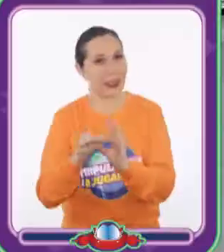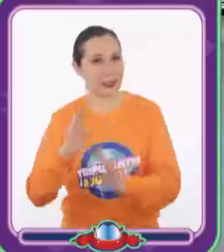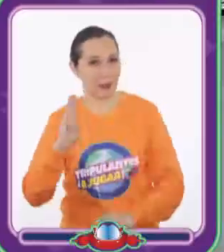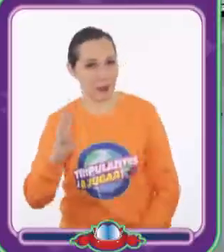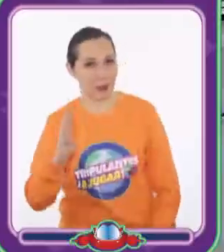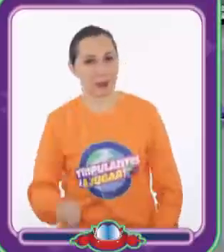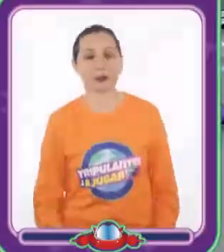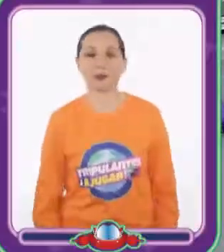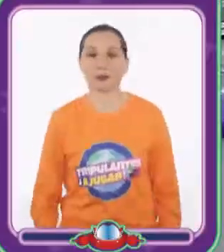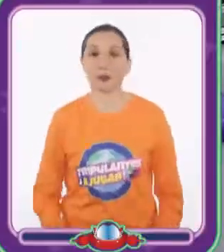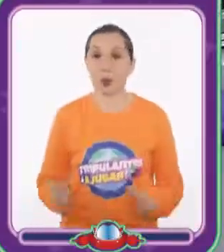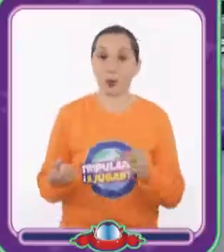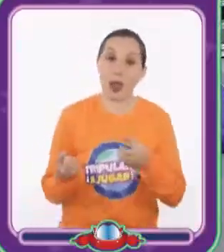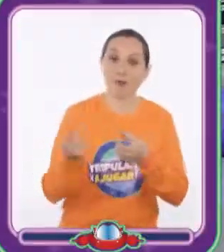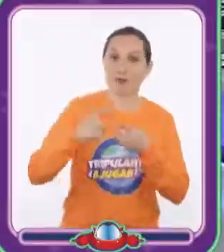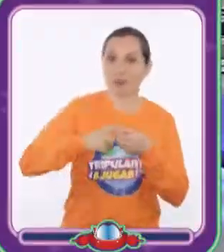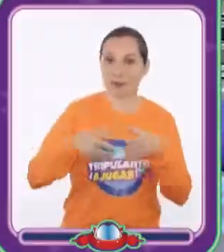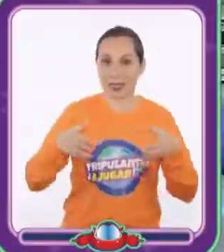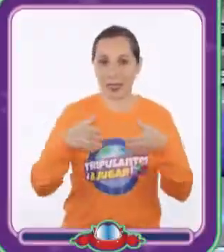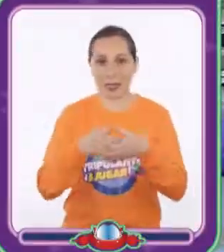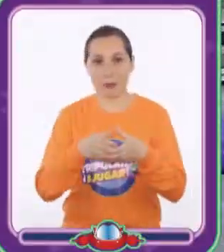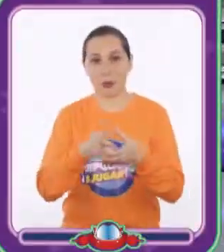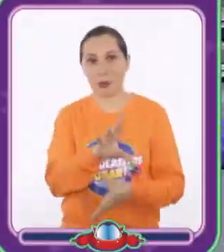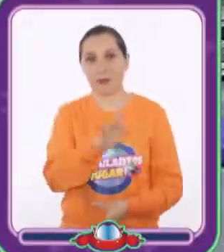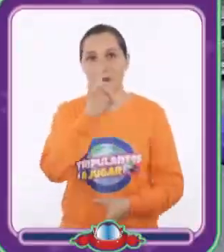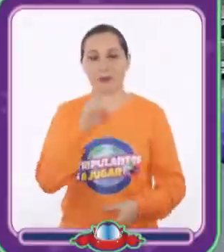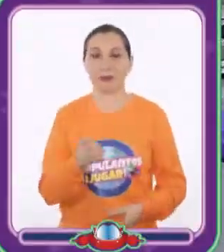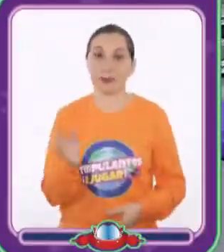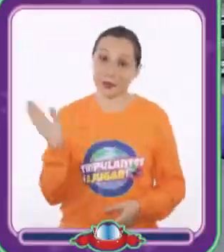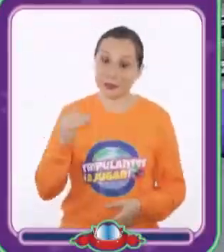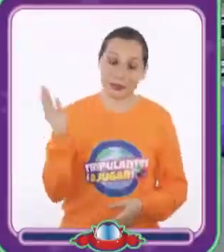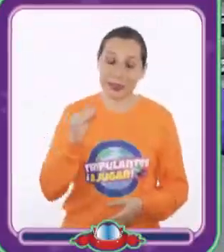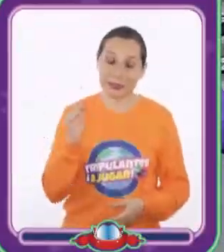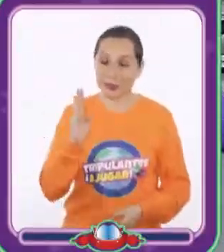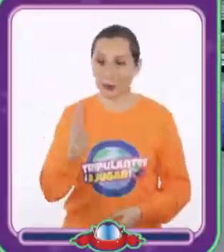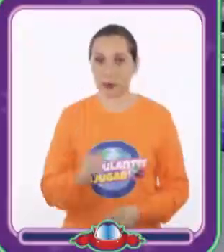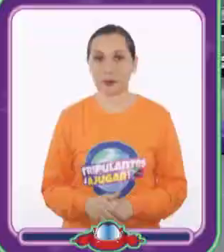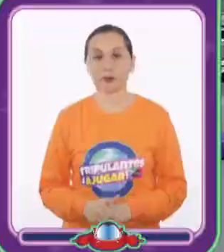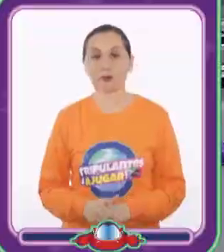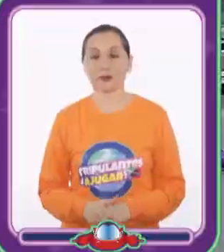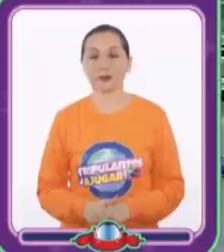Muchas gracias, Bruno, por unirte a la decisión del equipo. Ven, te esperamos, Bruno.